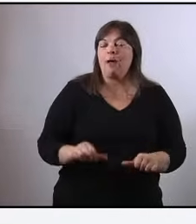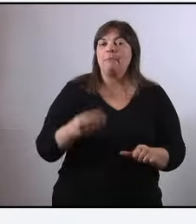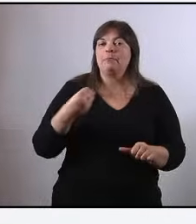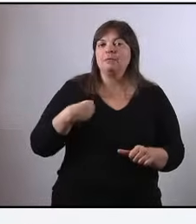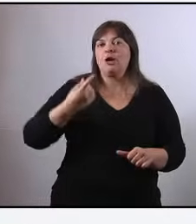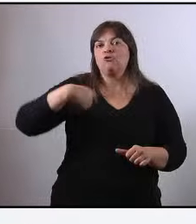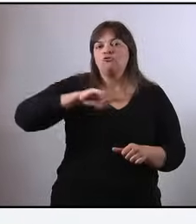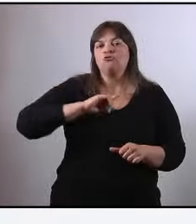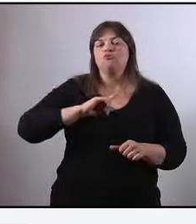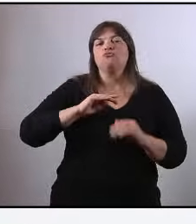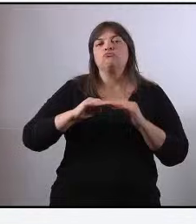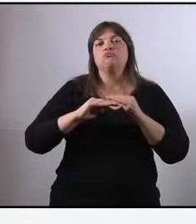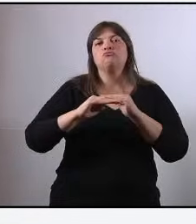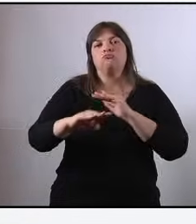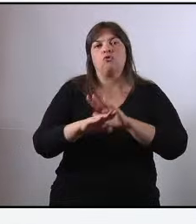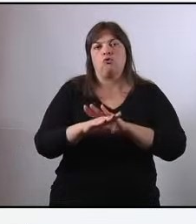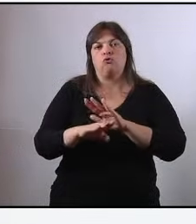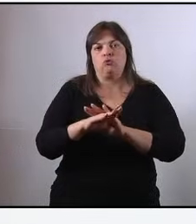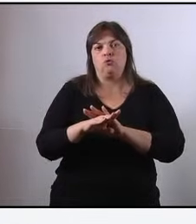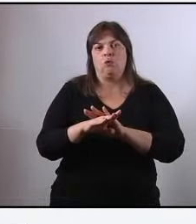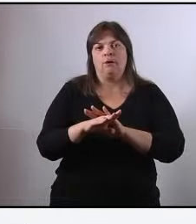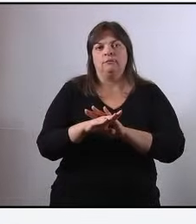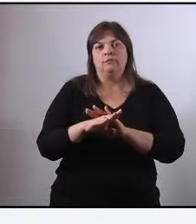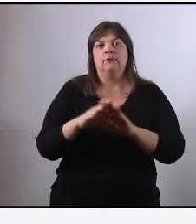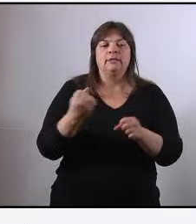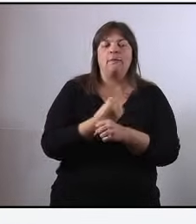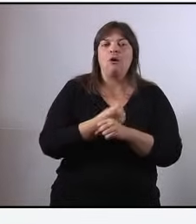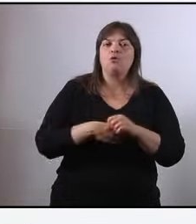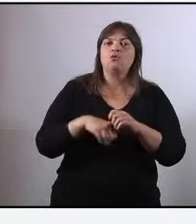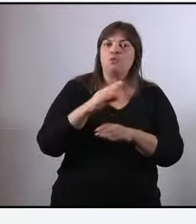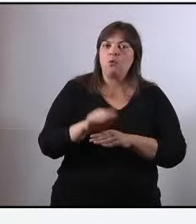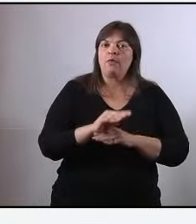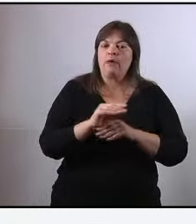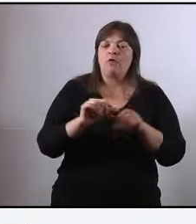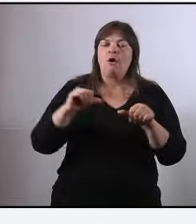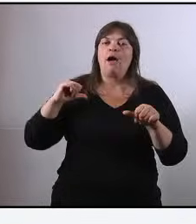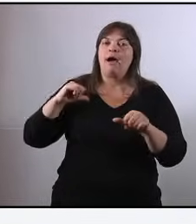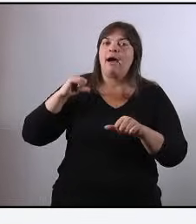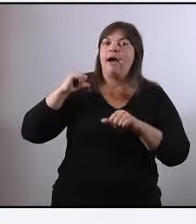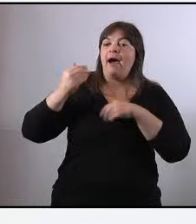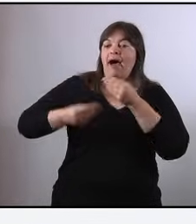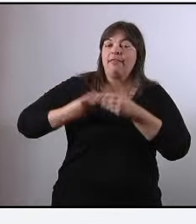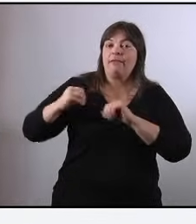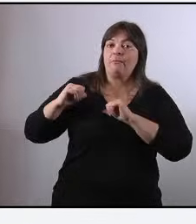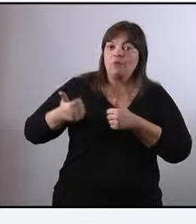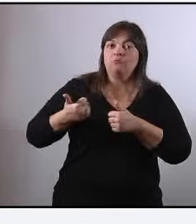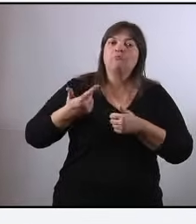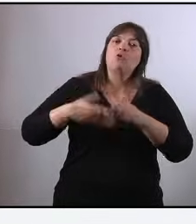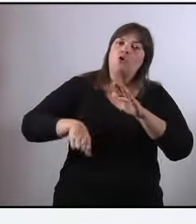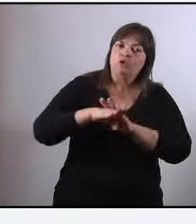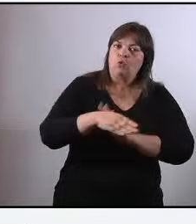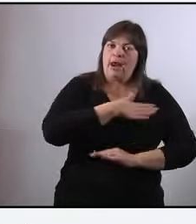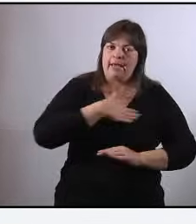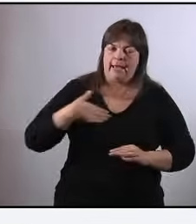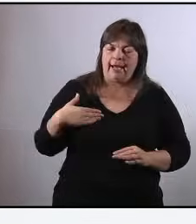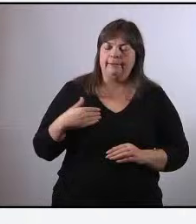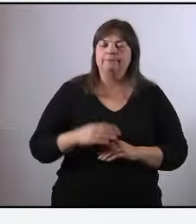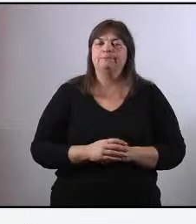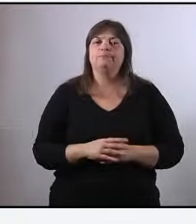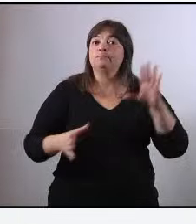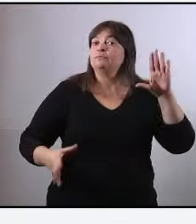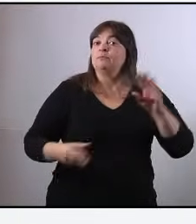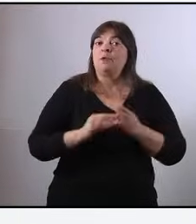el mantenimiento de los trabajos de cuidado que ya se hayan puesto en marcha. Con estas medidas